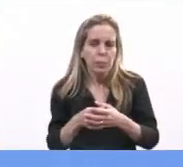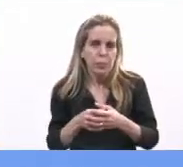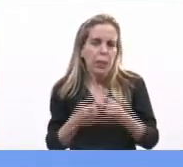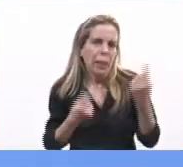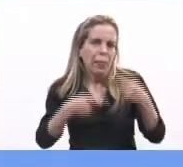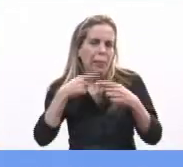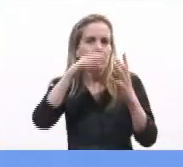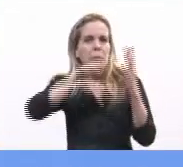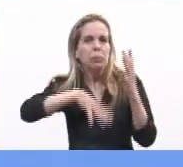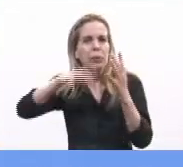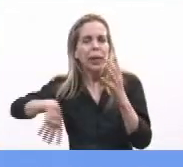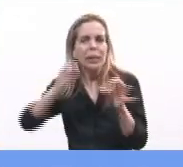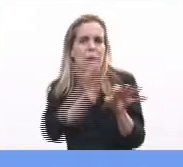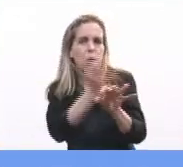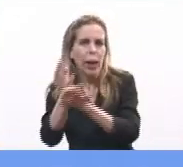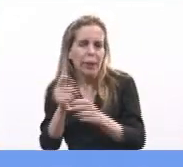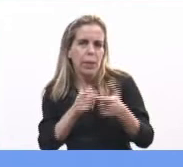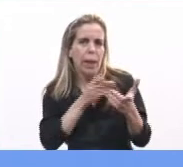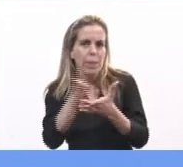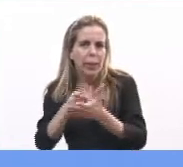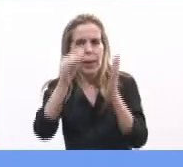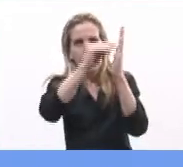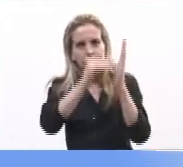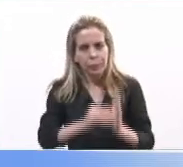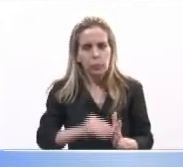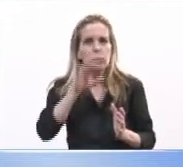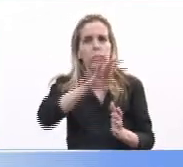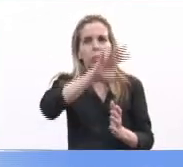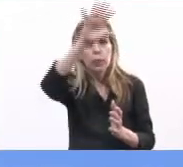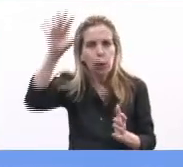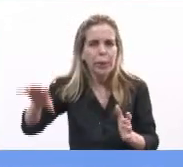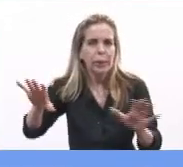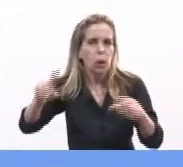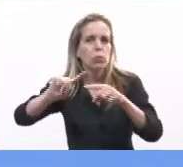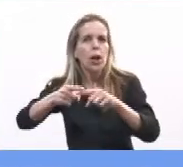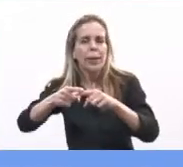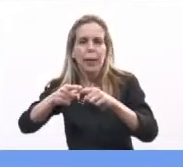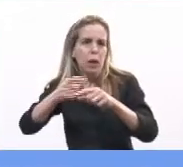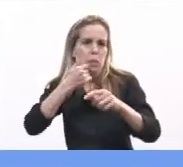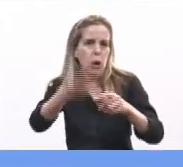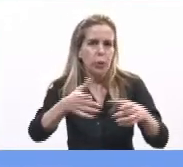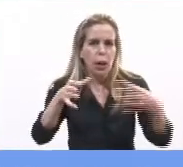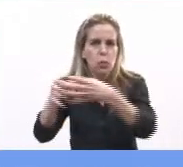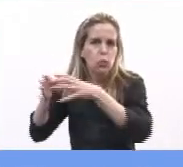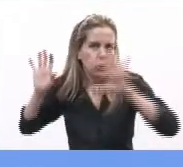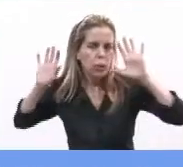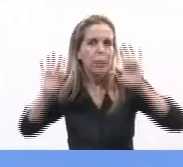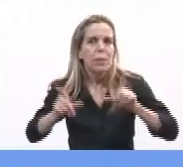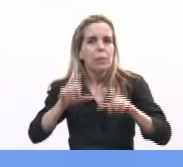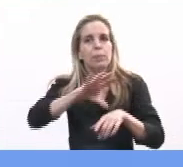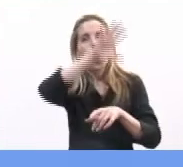educativas de las provincias sea de signos partidarios que sea o del propio estado nacional